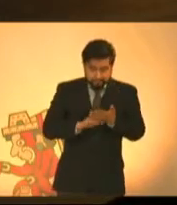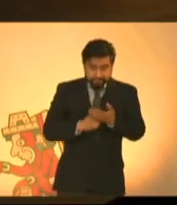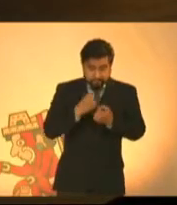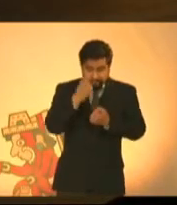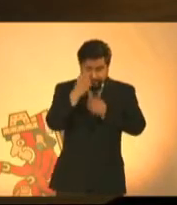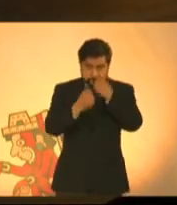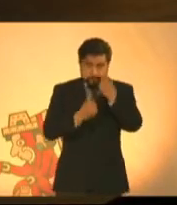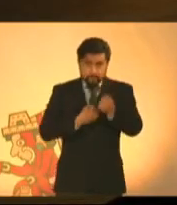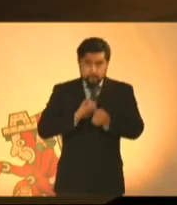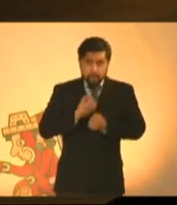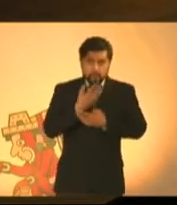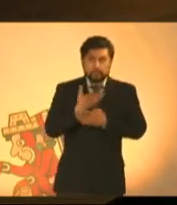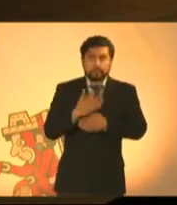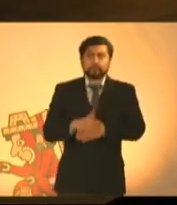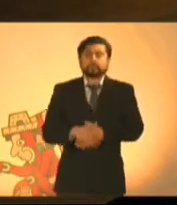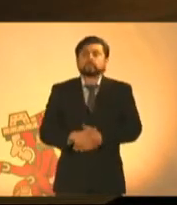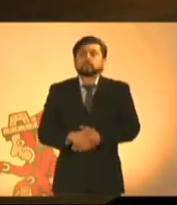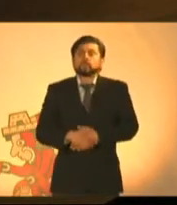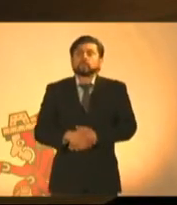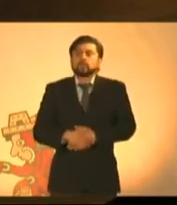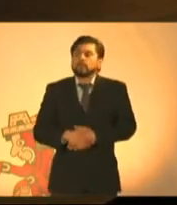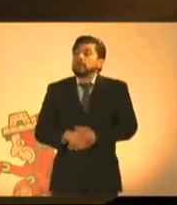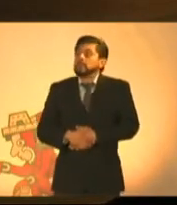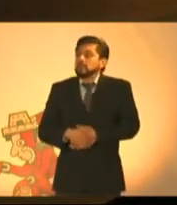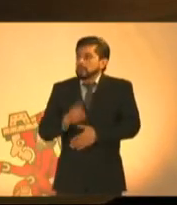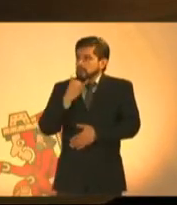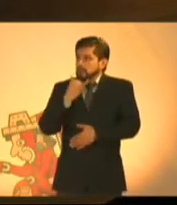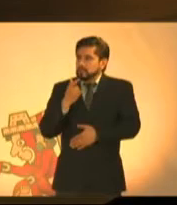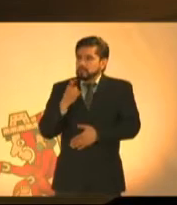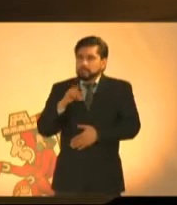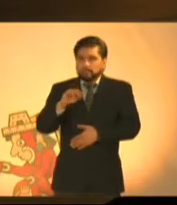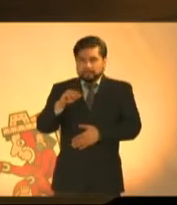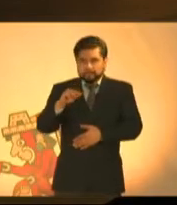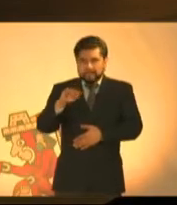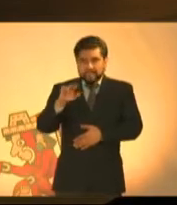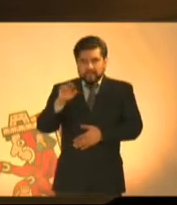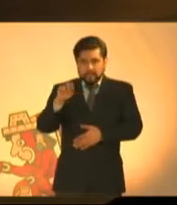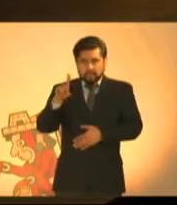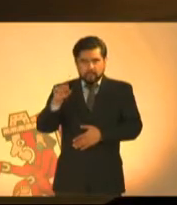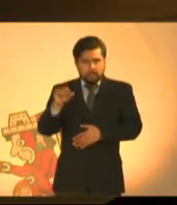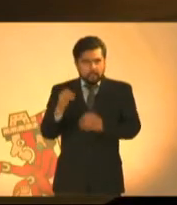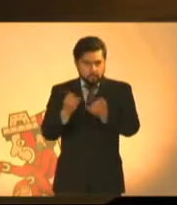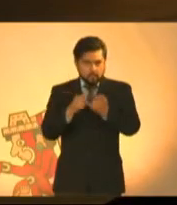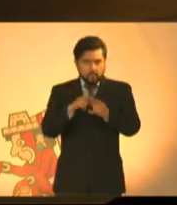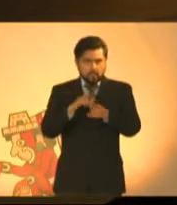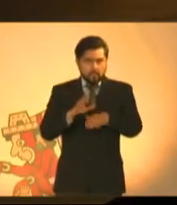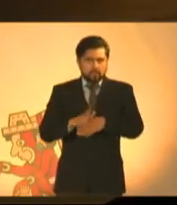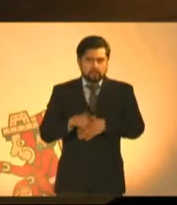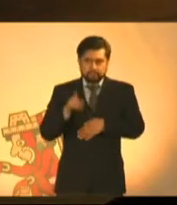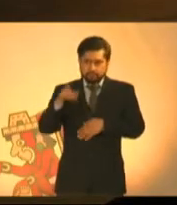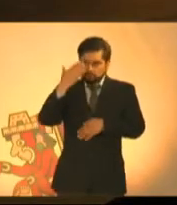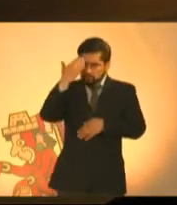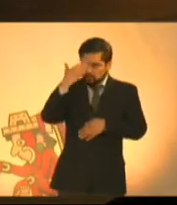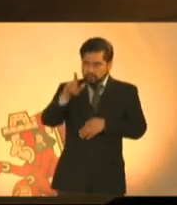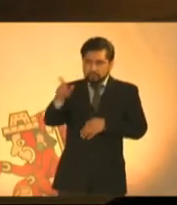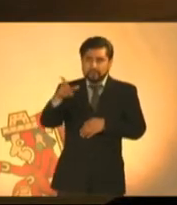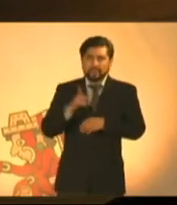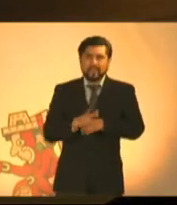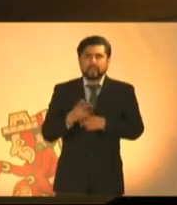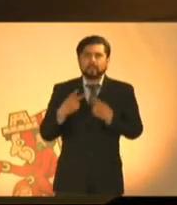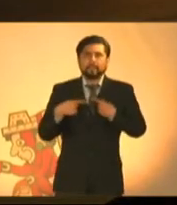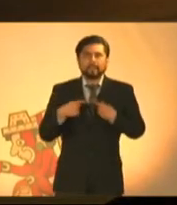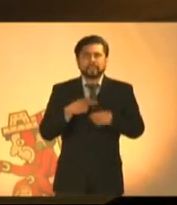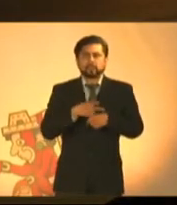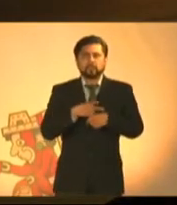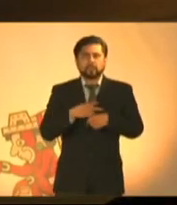y con él y con miranda claro que es la figura previa de los grandes